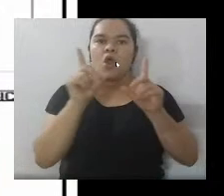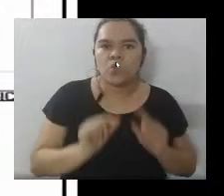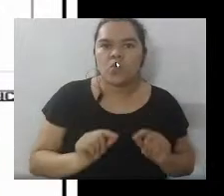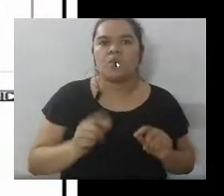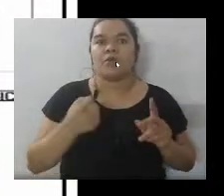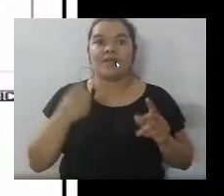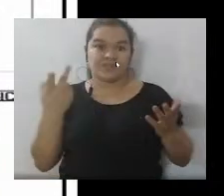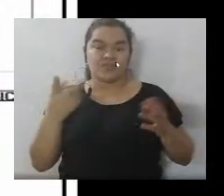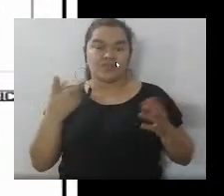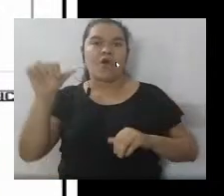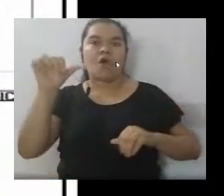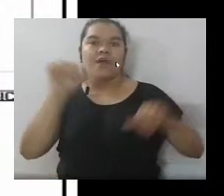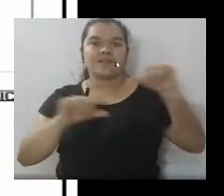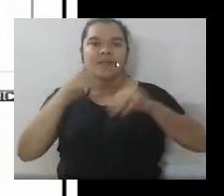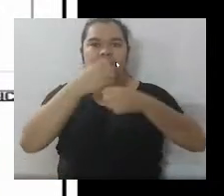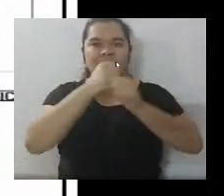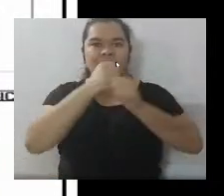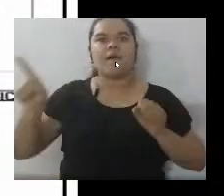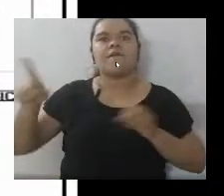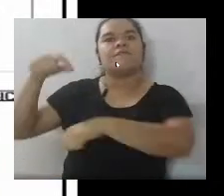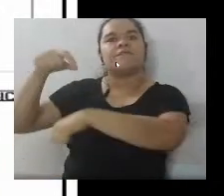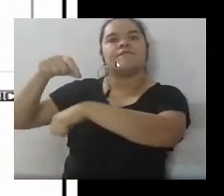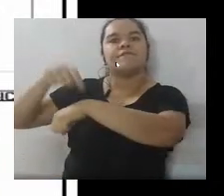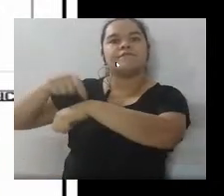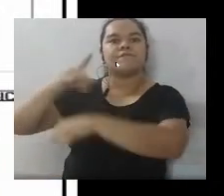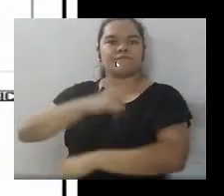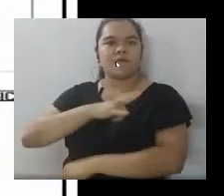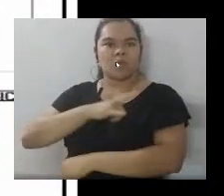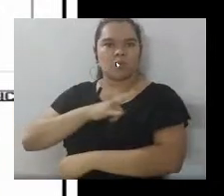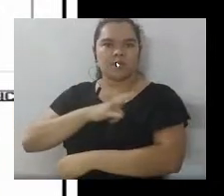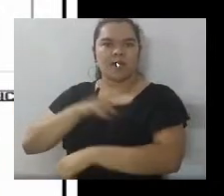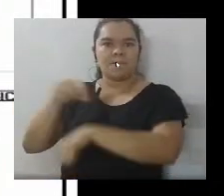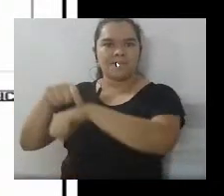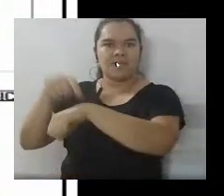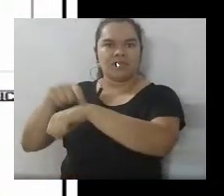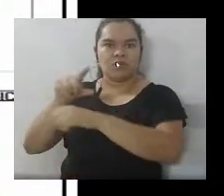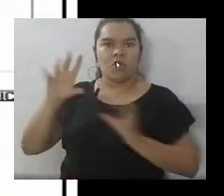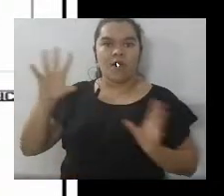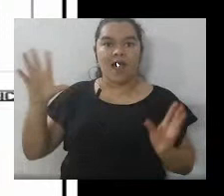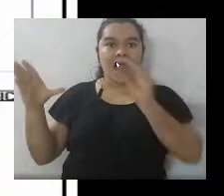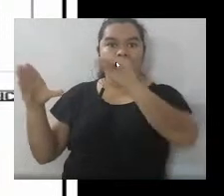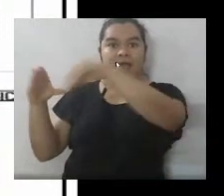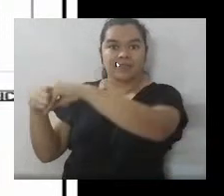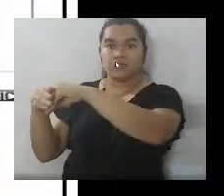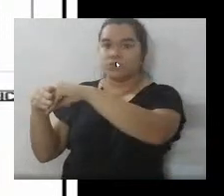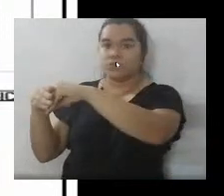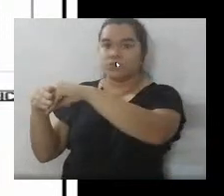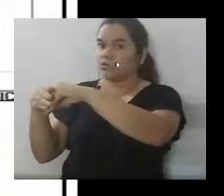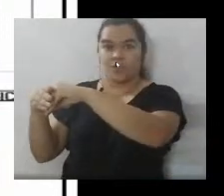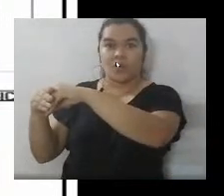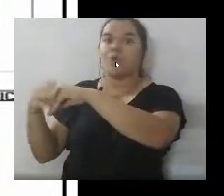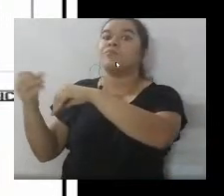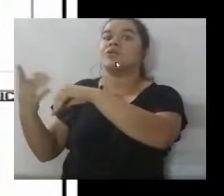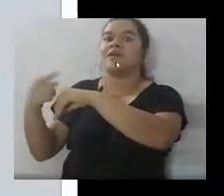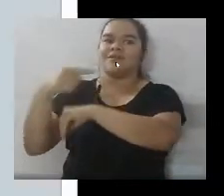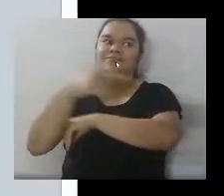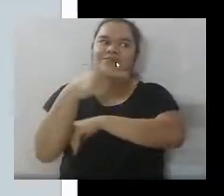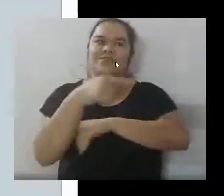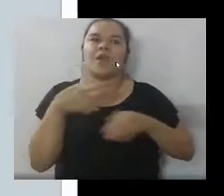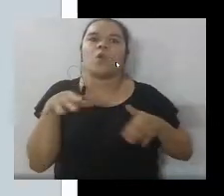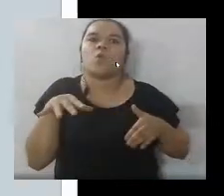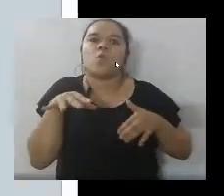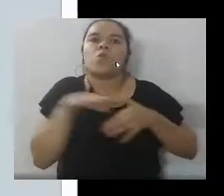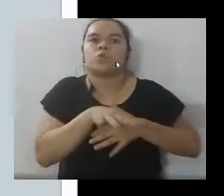Facultad de Medicina, por ejemplo, porque tiene una base científica, digamos, que nos permite hacer esta